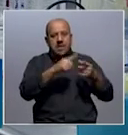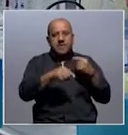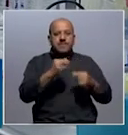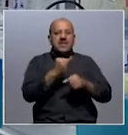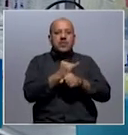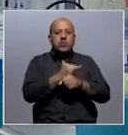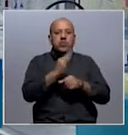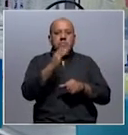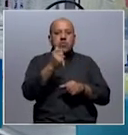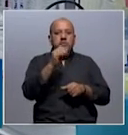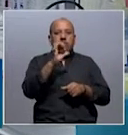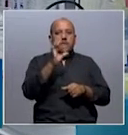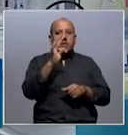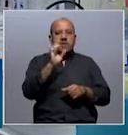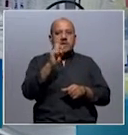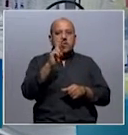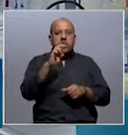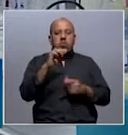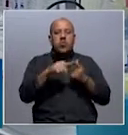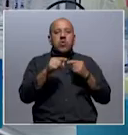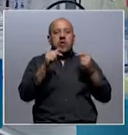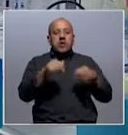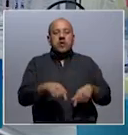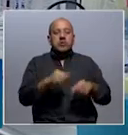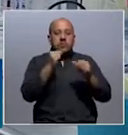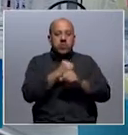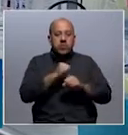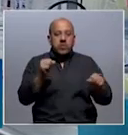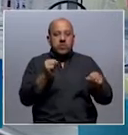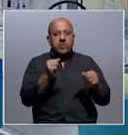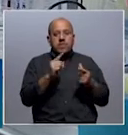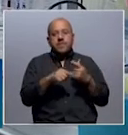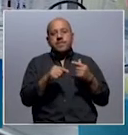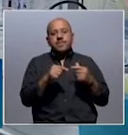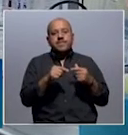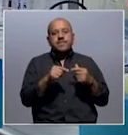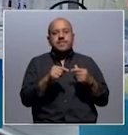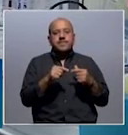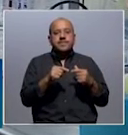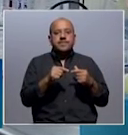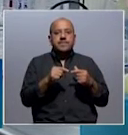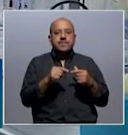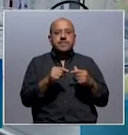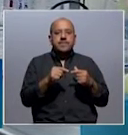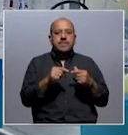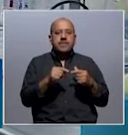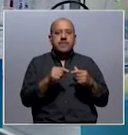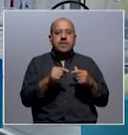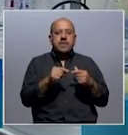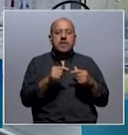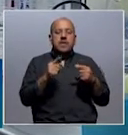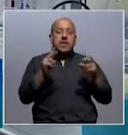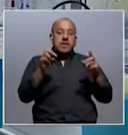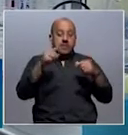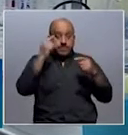y ese conocimiento desarrollado nos permitió a través de este el espíritu